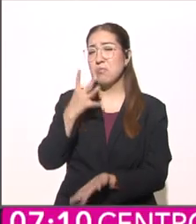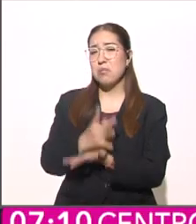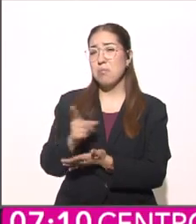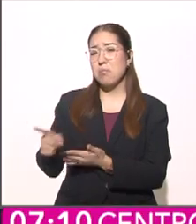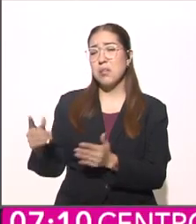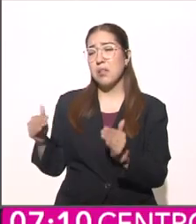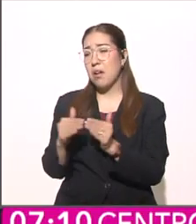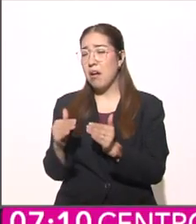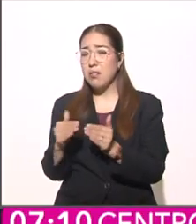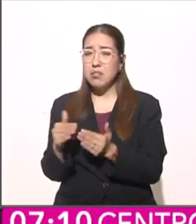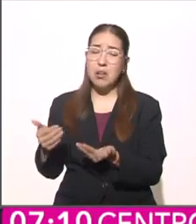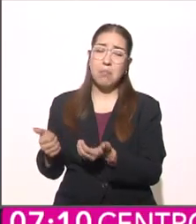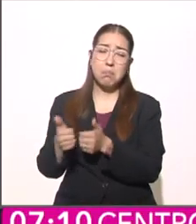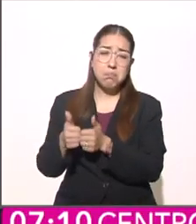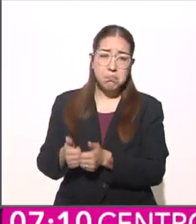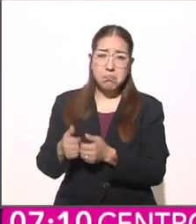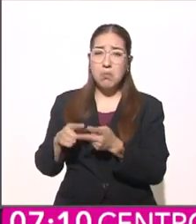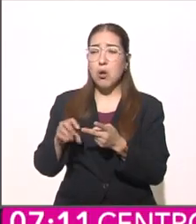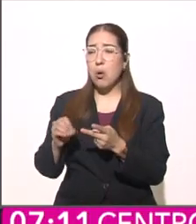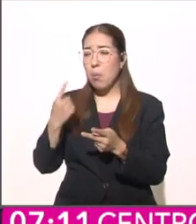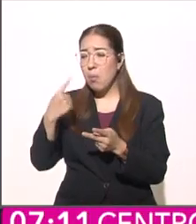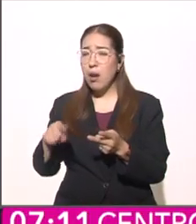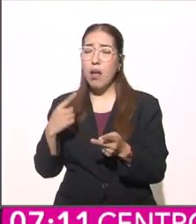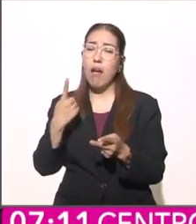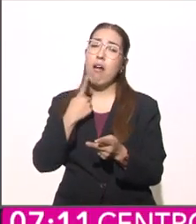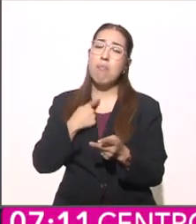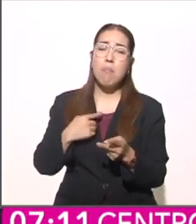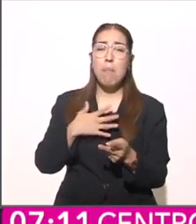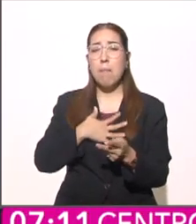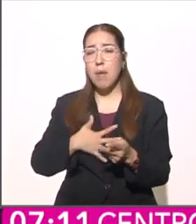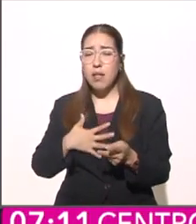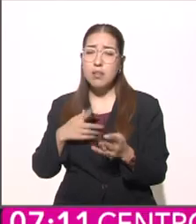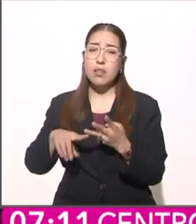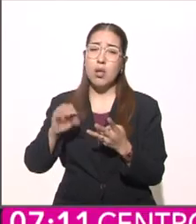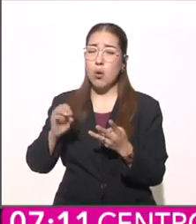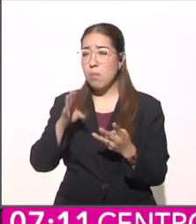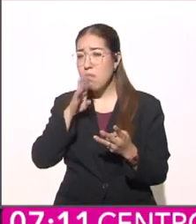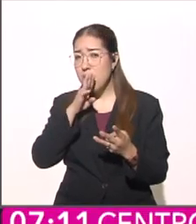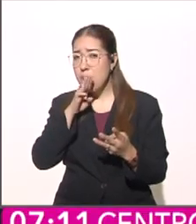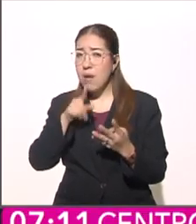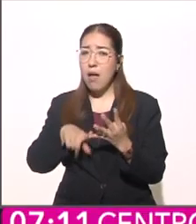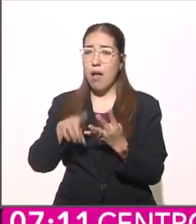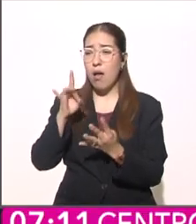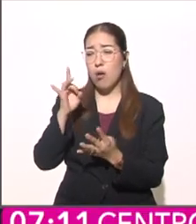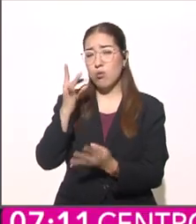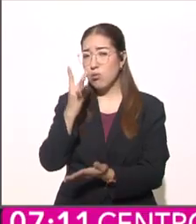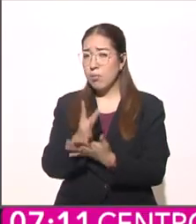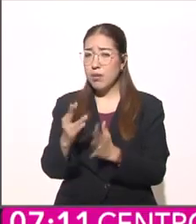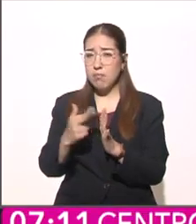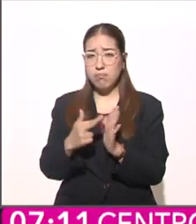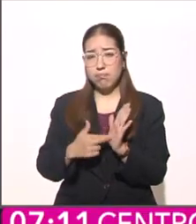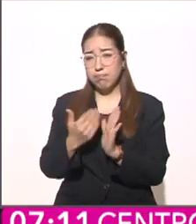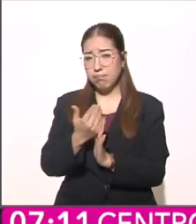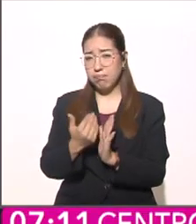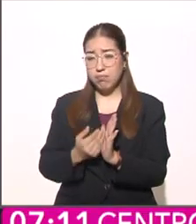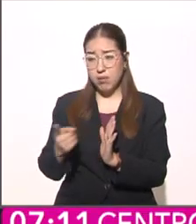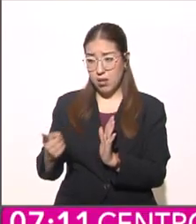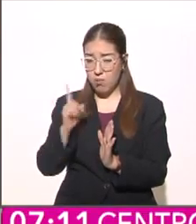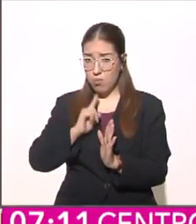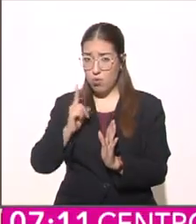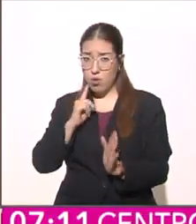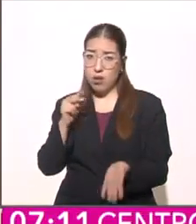lujo o necesidad o amante o madre, pero que no debía convertirse en un ser útil a la